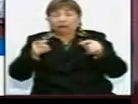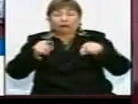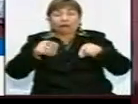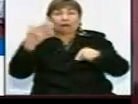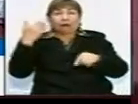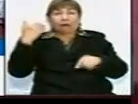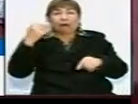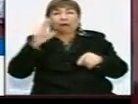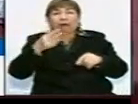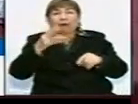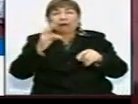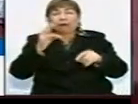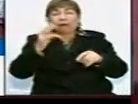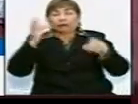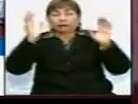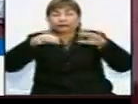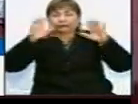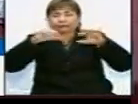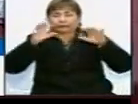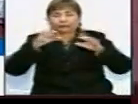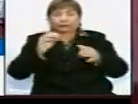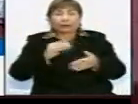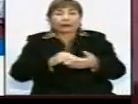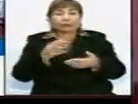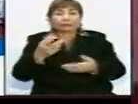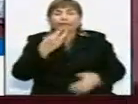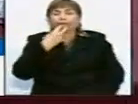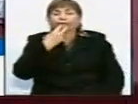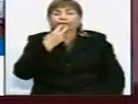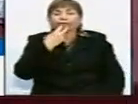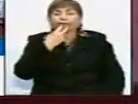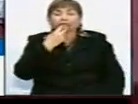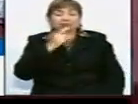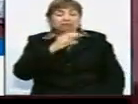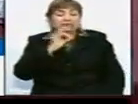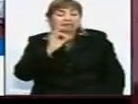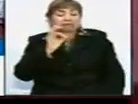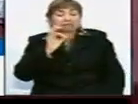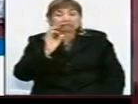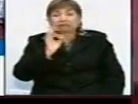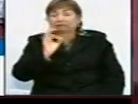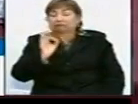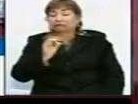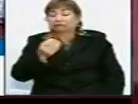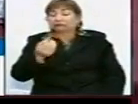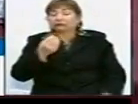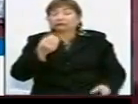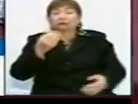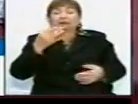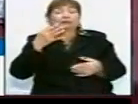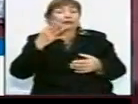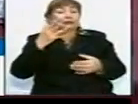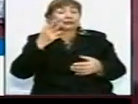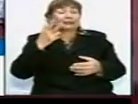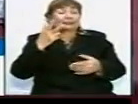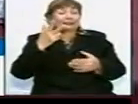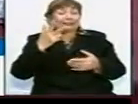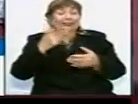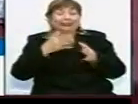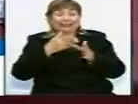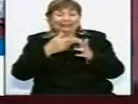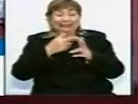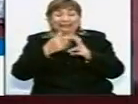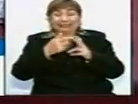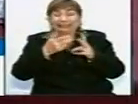año 2017 la zona más afectada fue el ecuador pero no sufre un impacto porque esos tres ejes ya los tenían diseñados